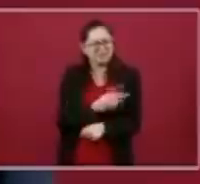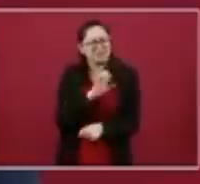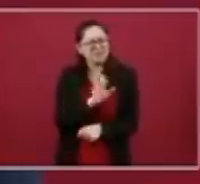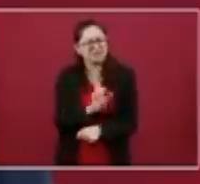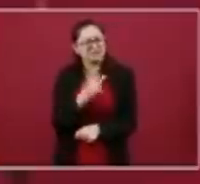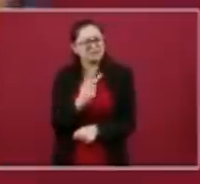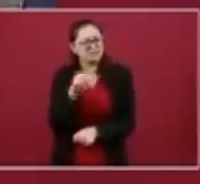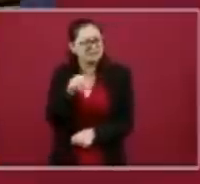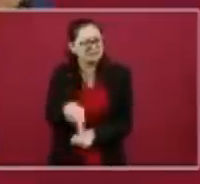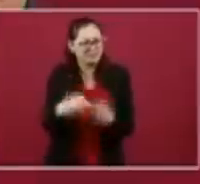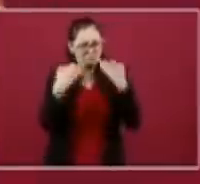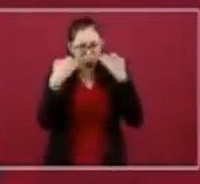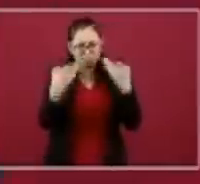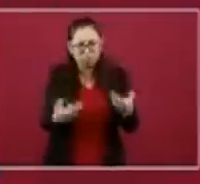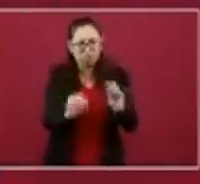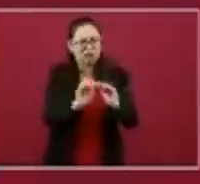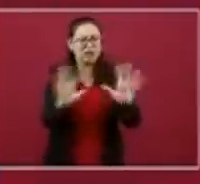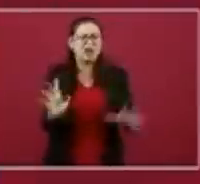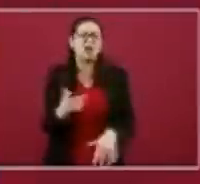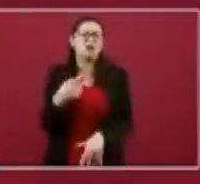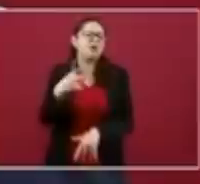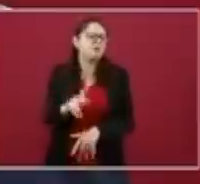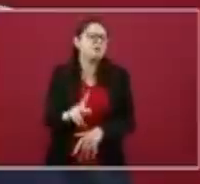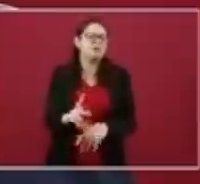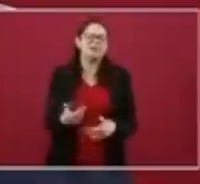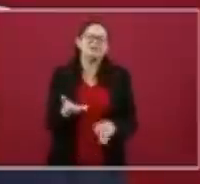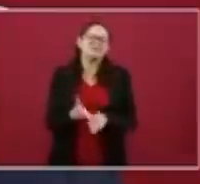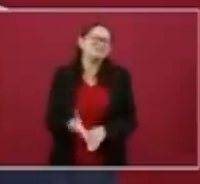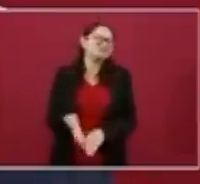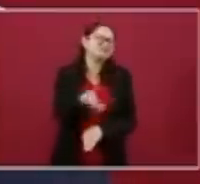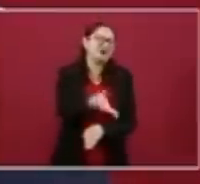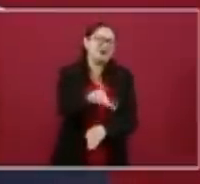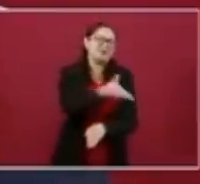viene de tiempo atrás.